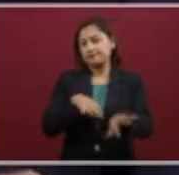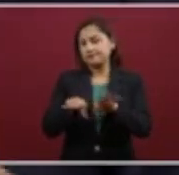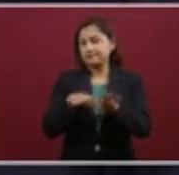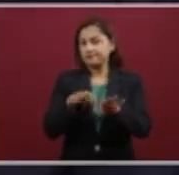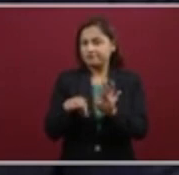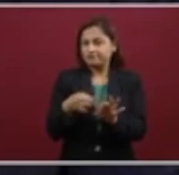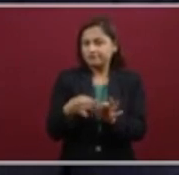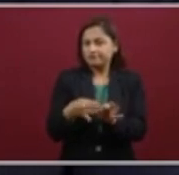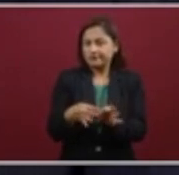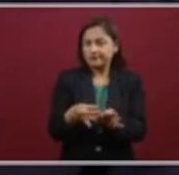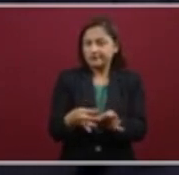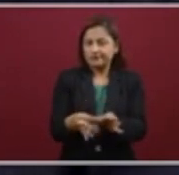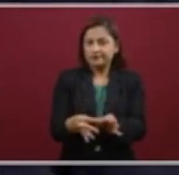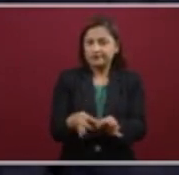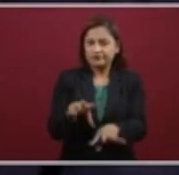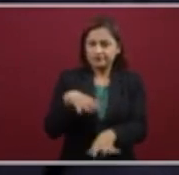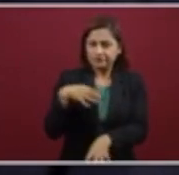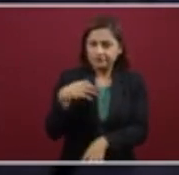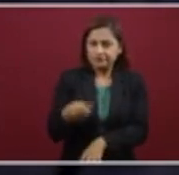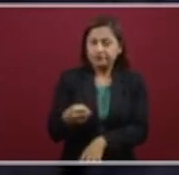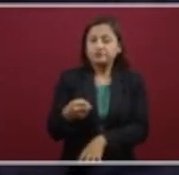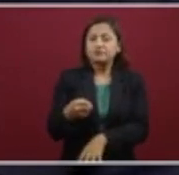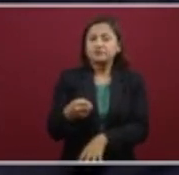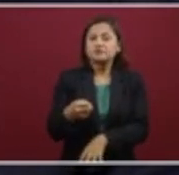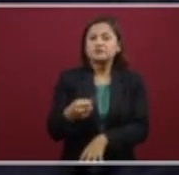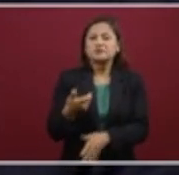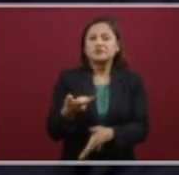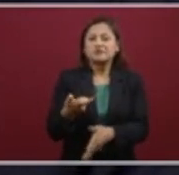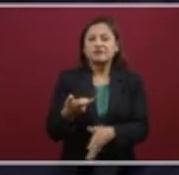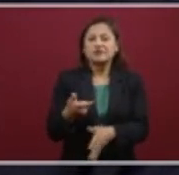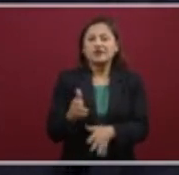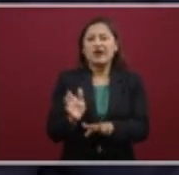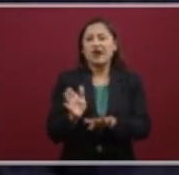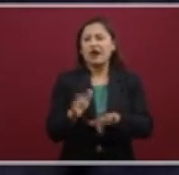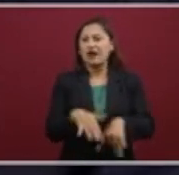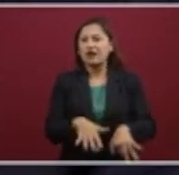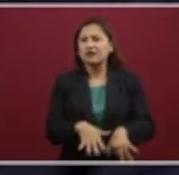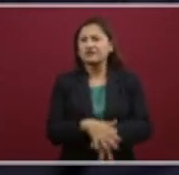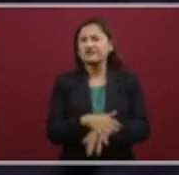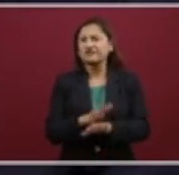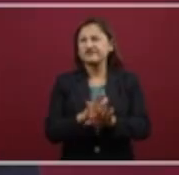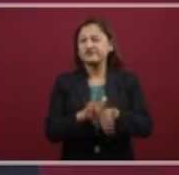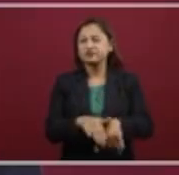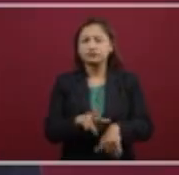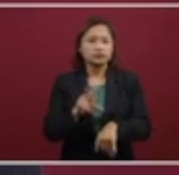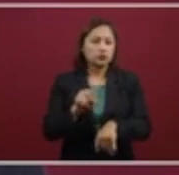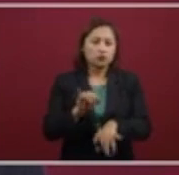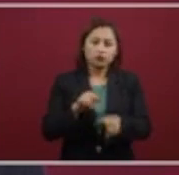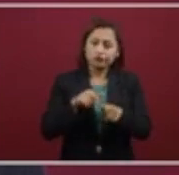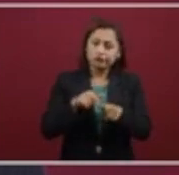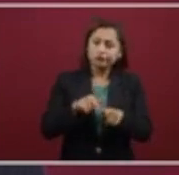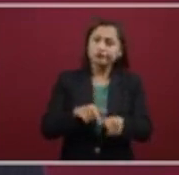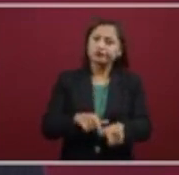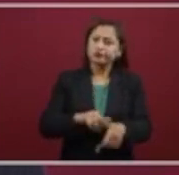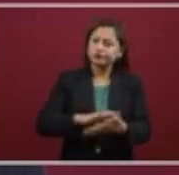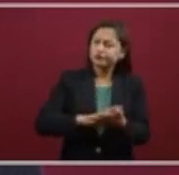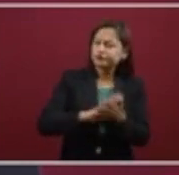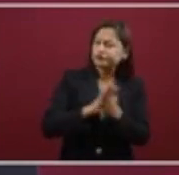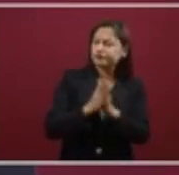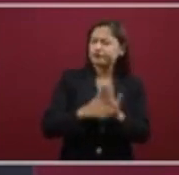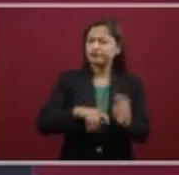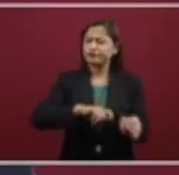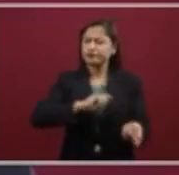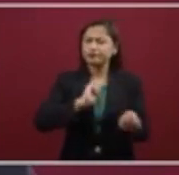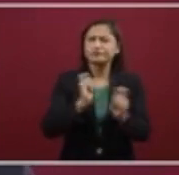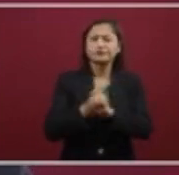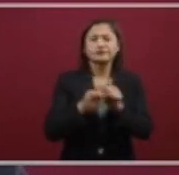y no dejar de hacer los cambios, o sea, no detenernos y que no